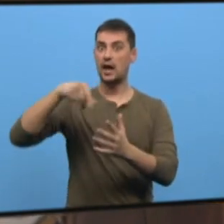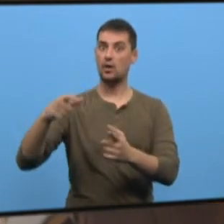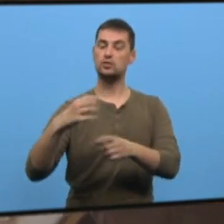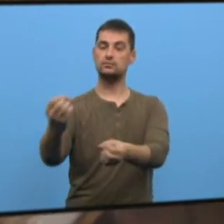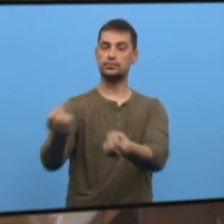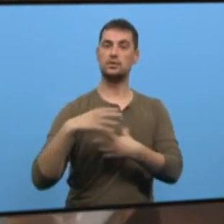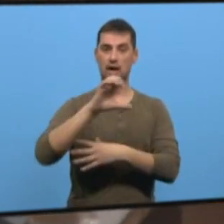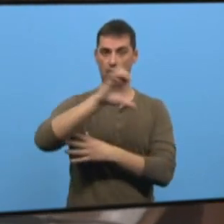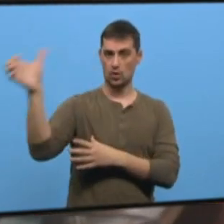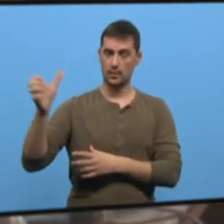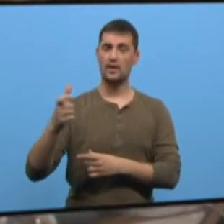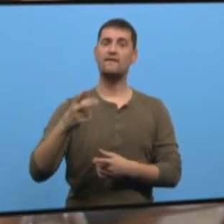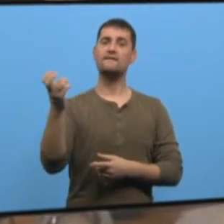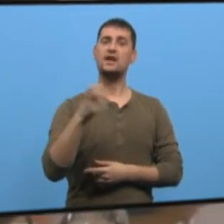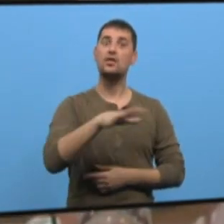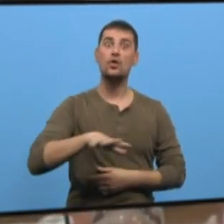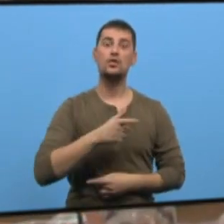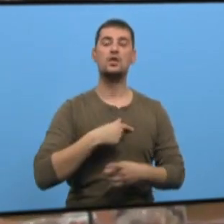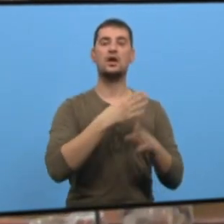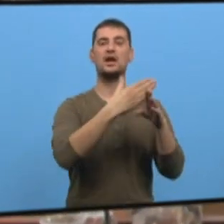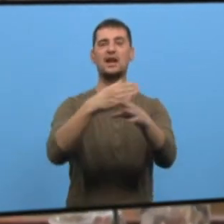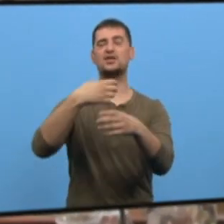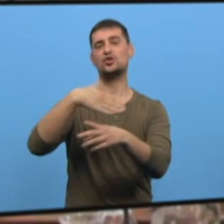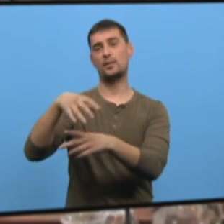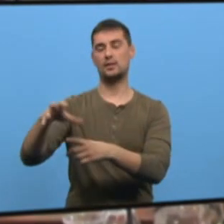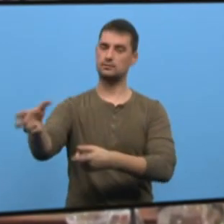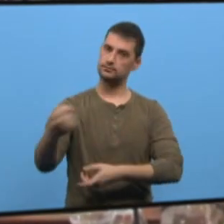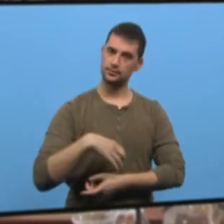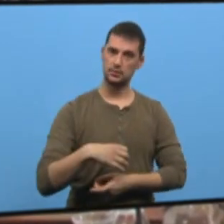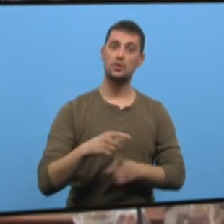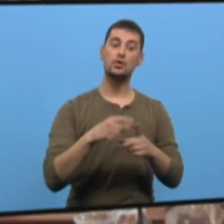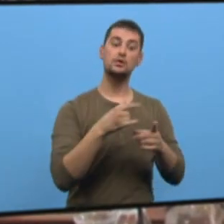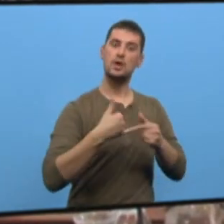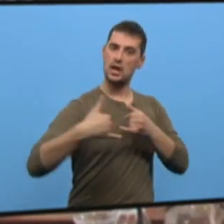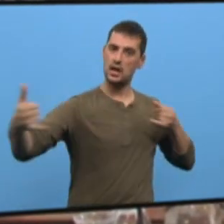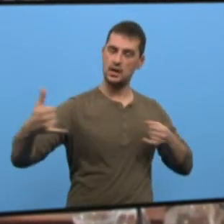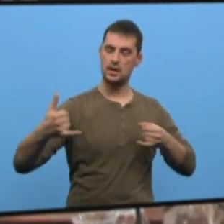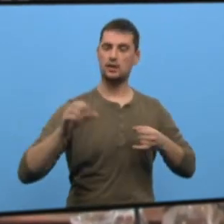europeo procedentes do reparto de remanente incorp pacto provincial